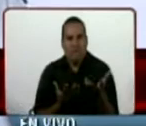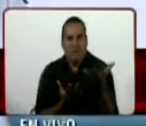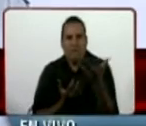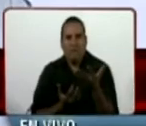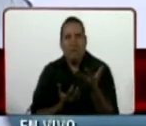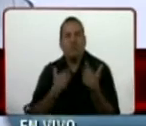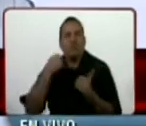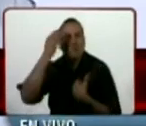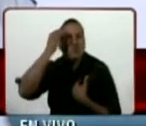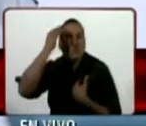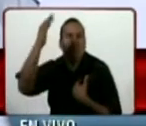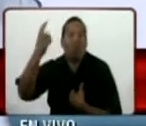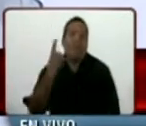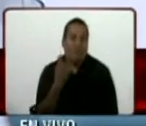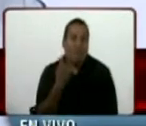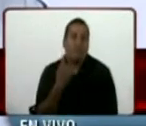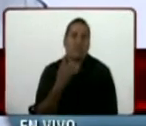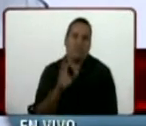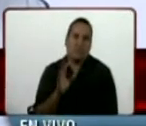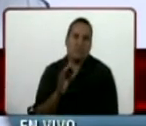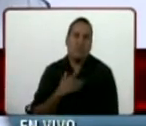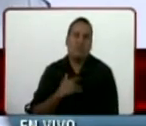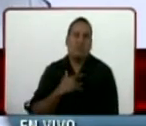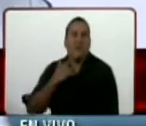sus sueños pendientes. Y yo sentí